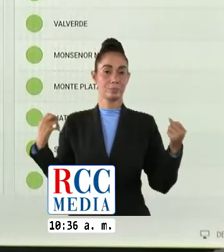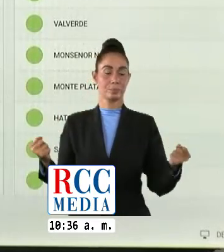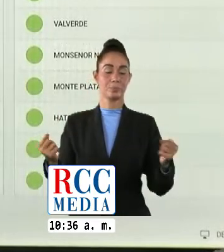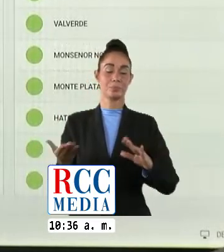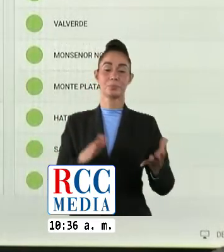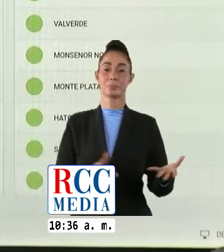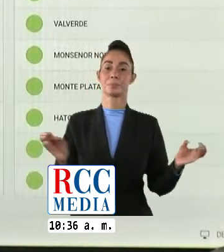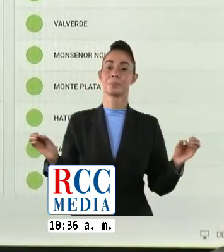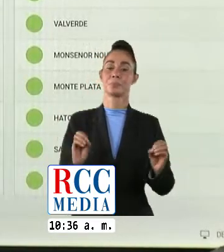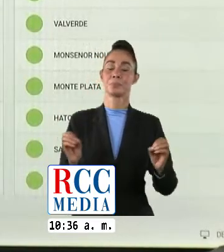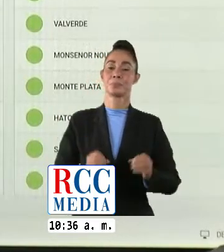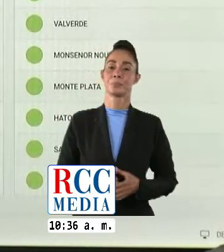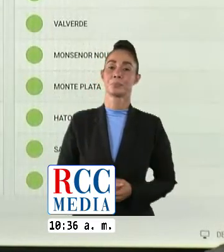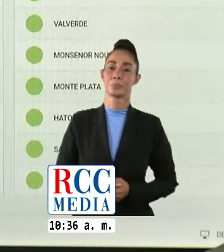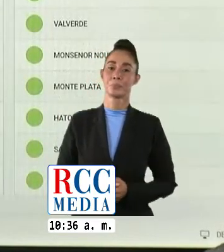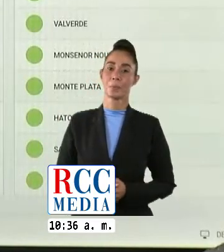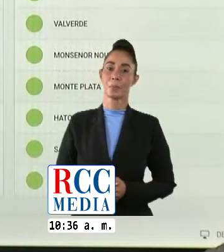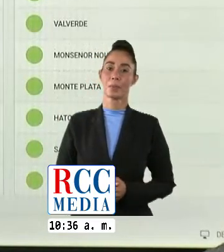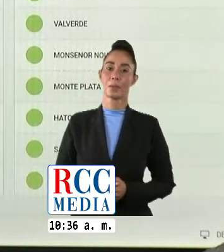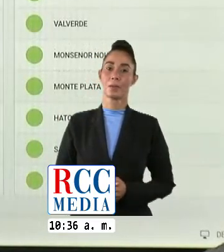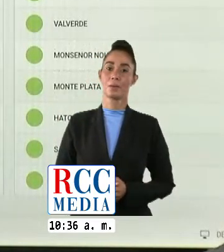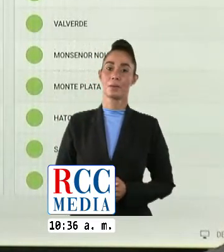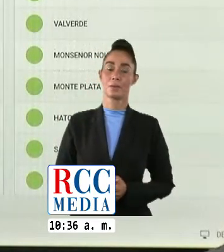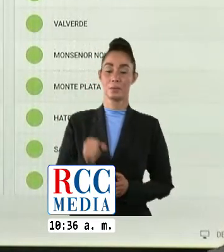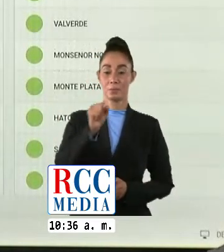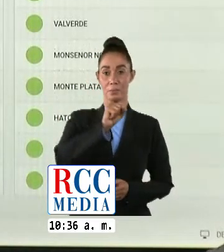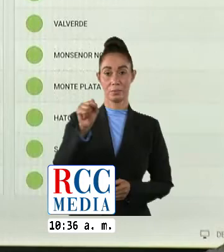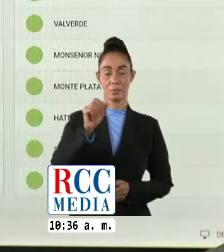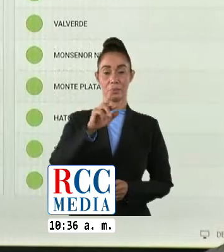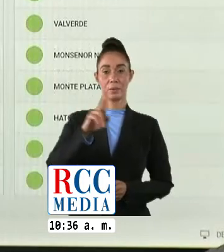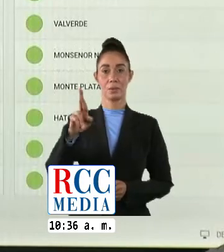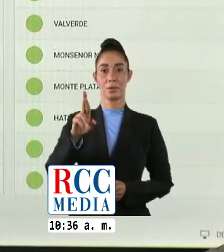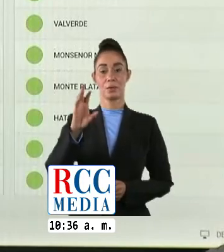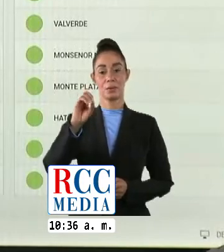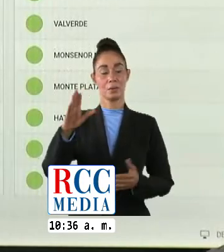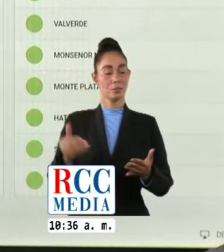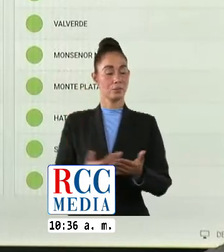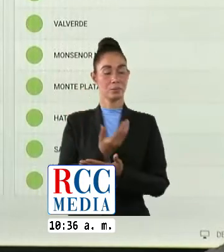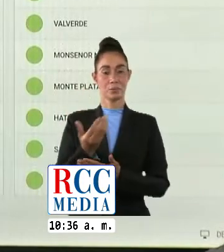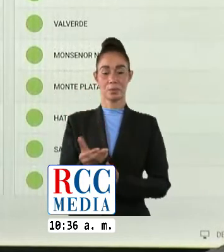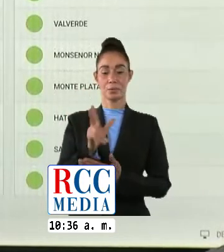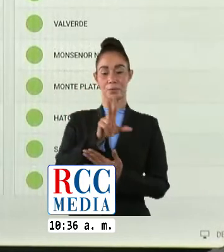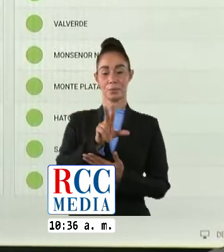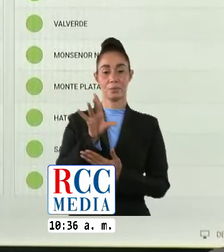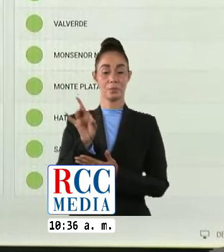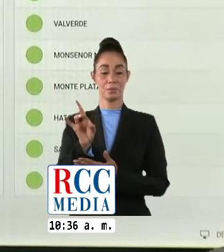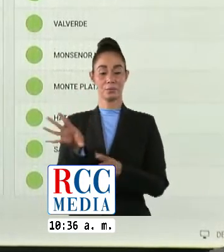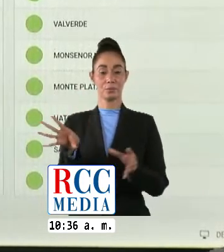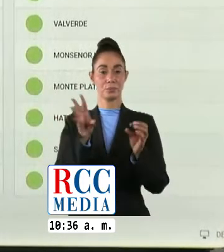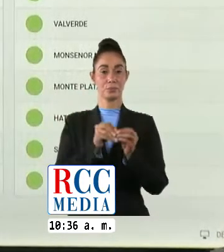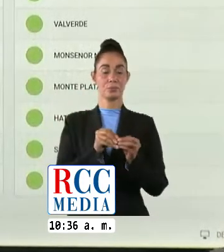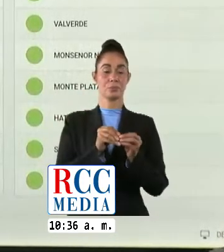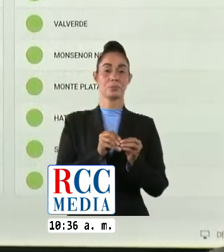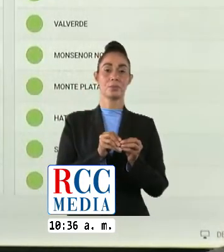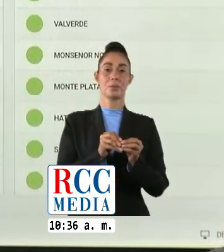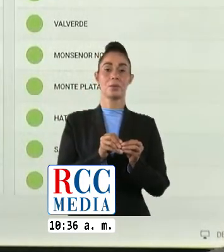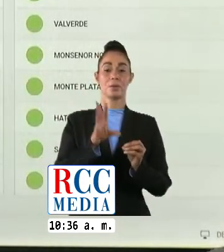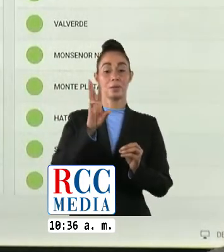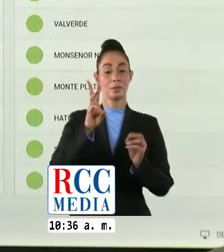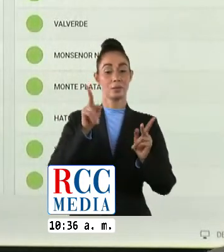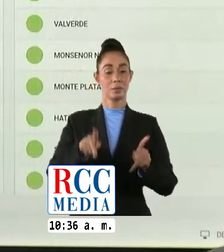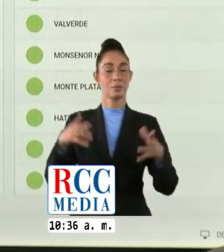0 fallecimiento. Santiago Rodríguez, 0 casos nuevos, 38 acumulados,